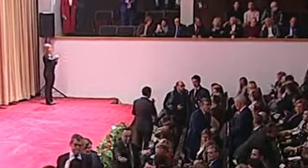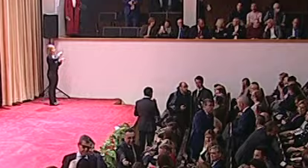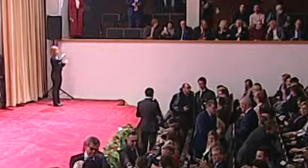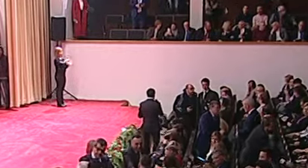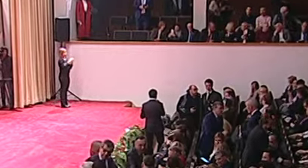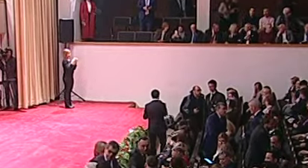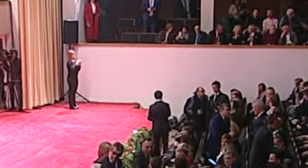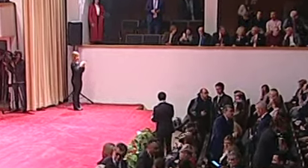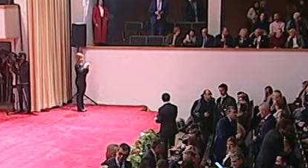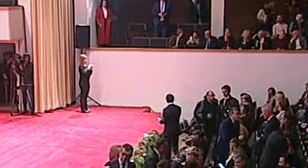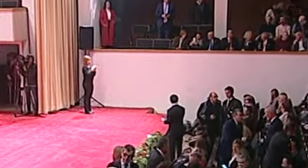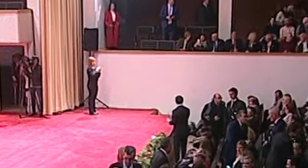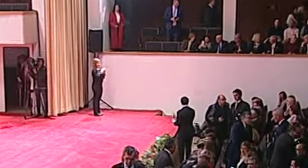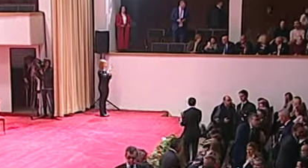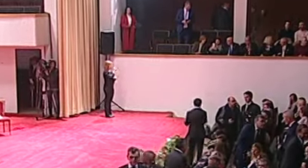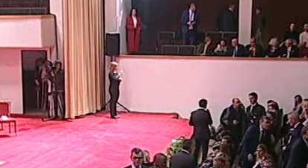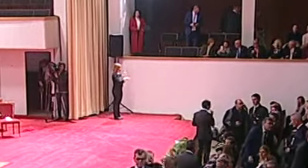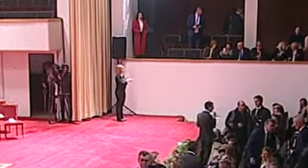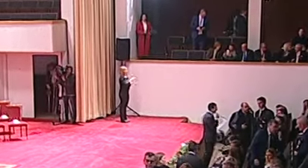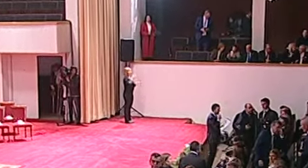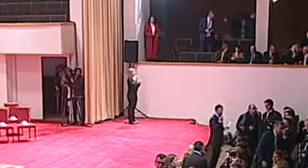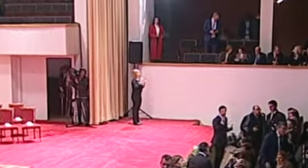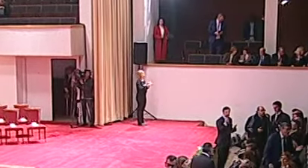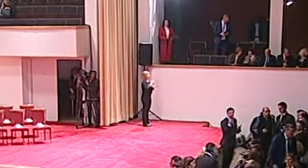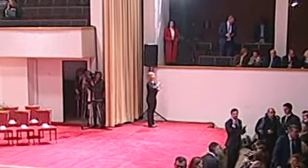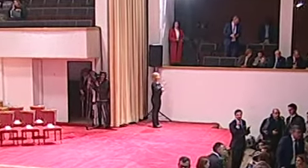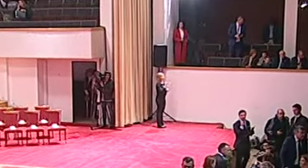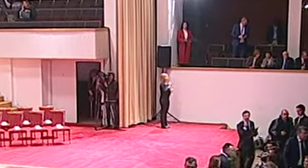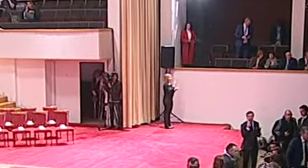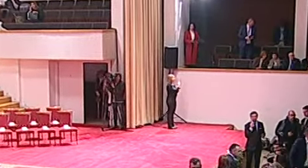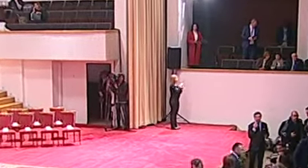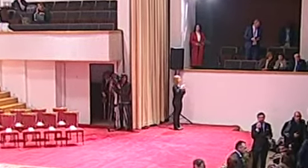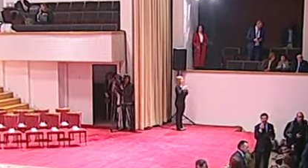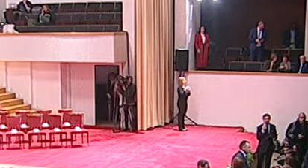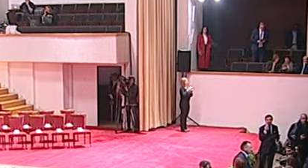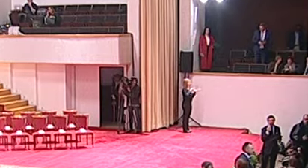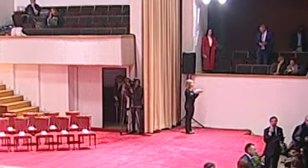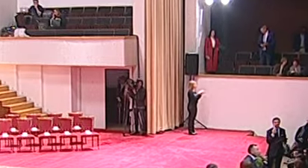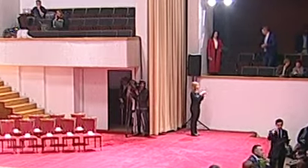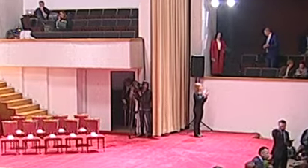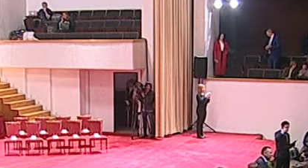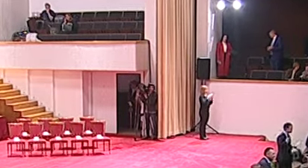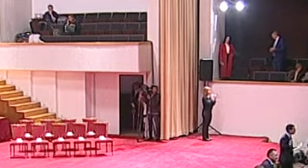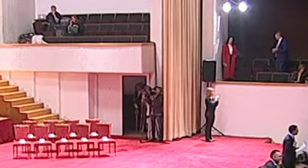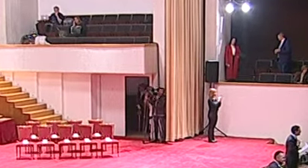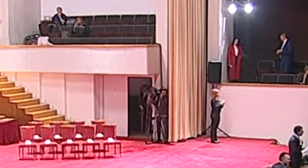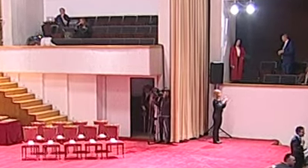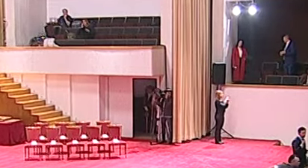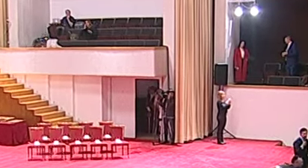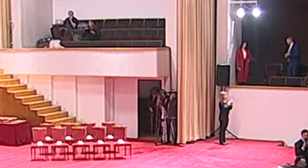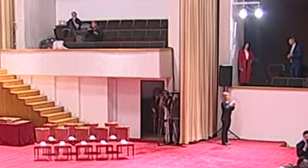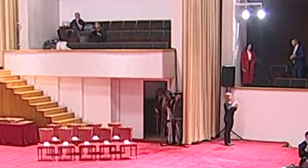ciudad de Granada. Convergen también en este momento distintas formaciones, distintas instituciones, distintas